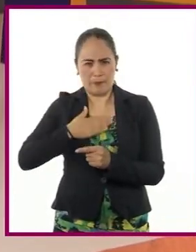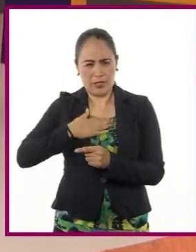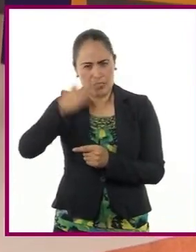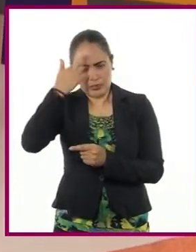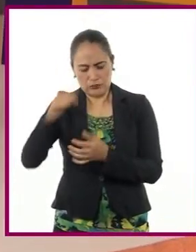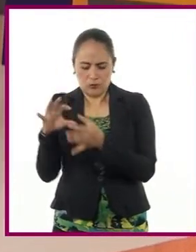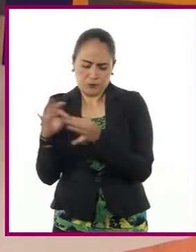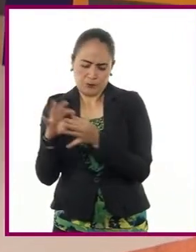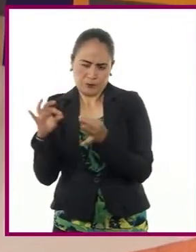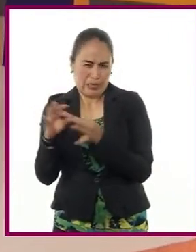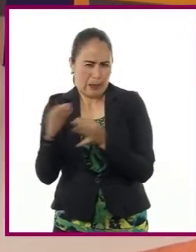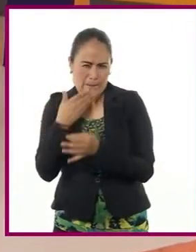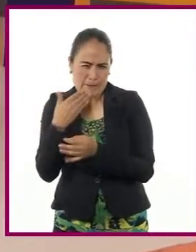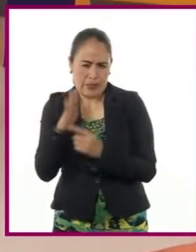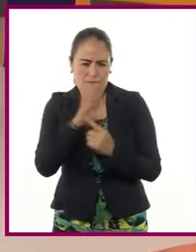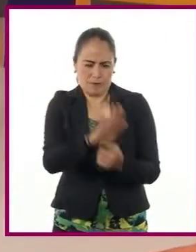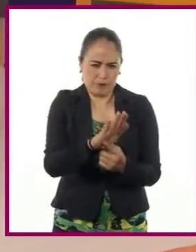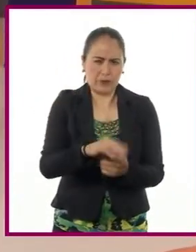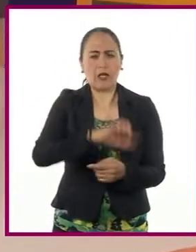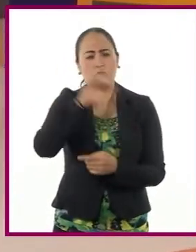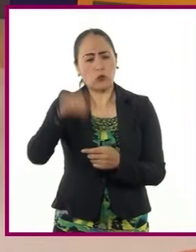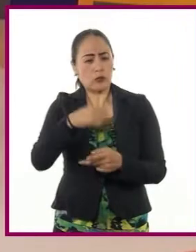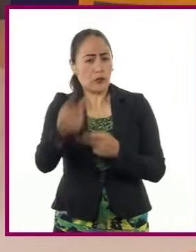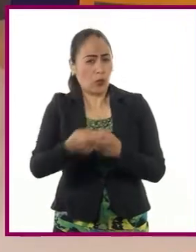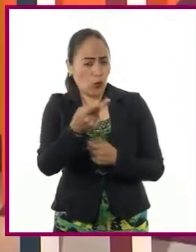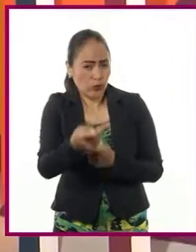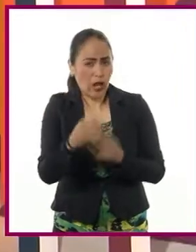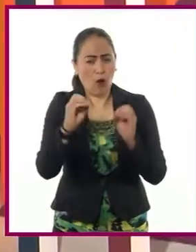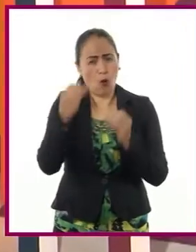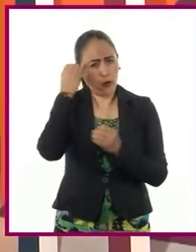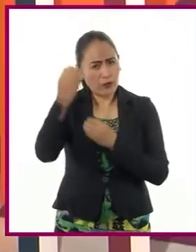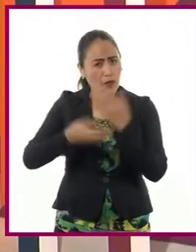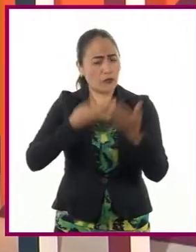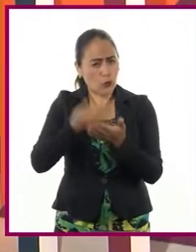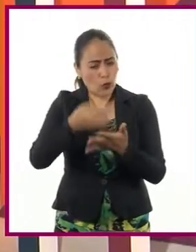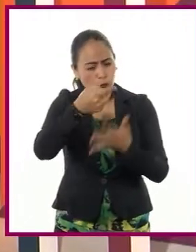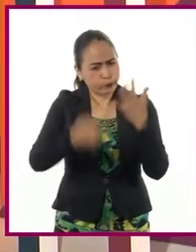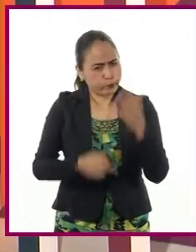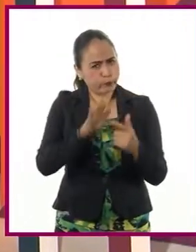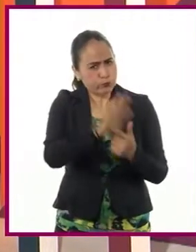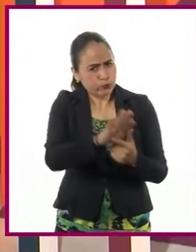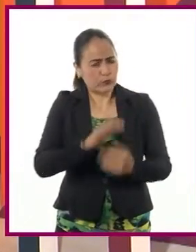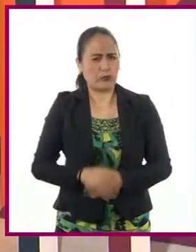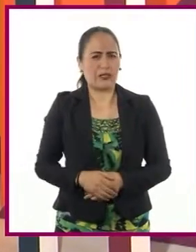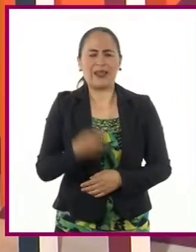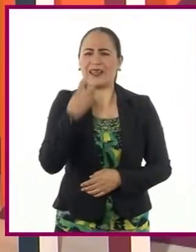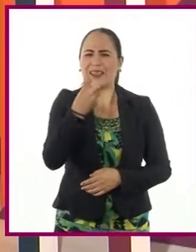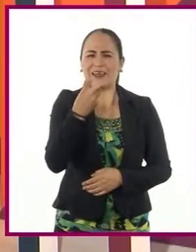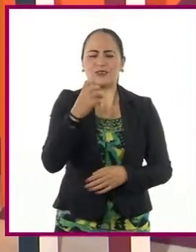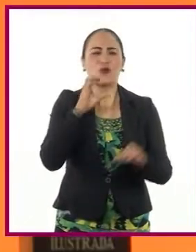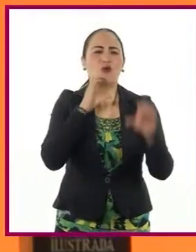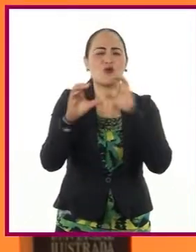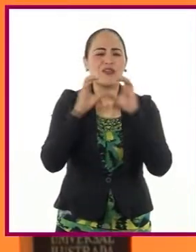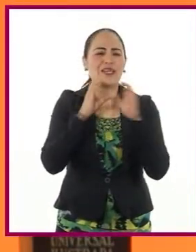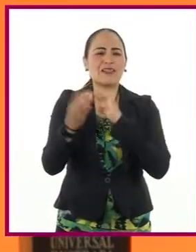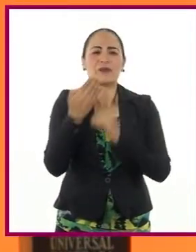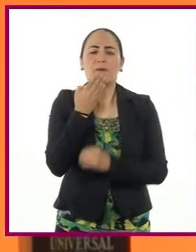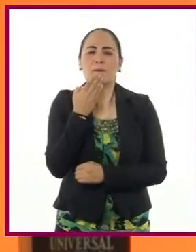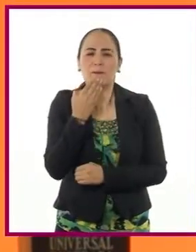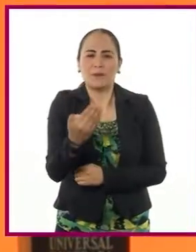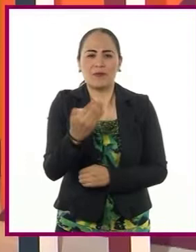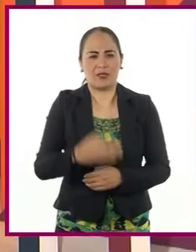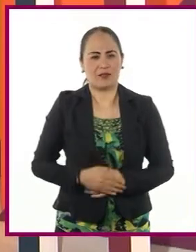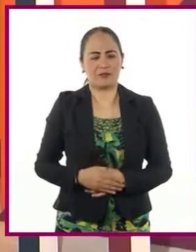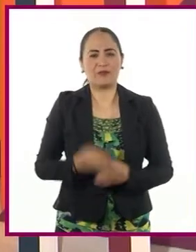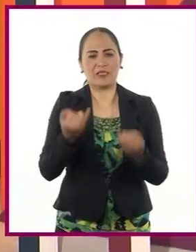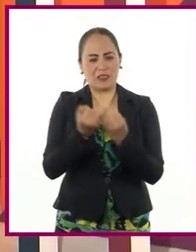a preguntar, entender y proponer ideas. Esto nos guiará a practicar una comunicación adecuada y sobre todo